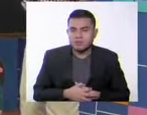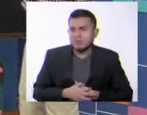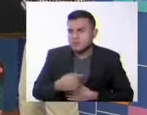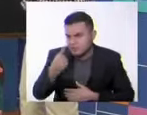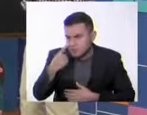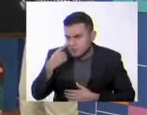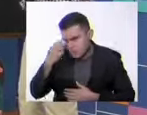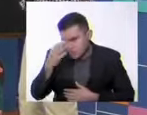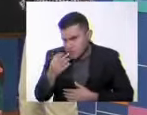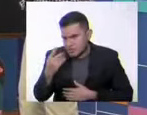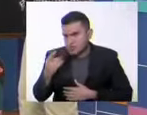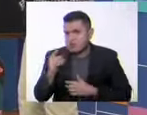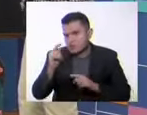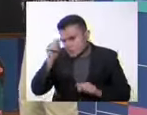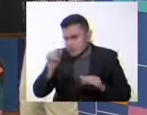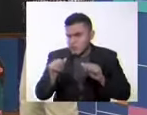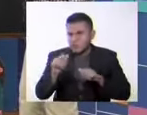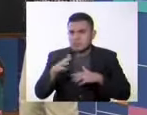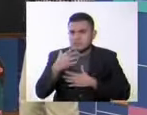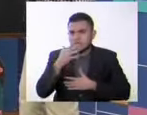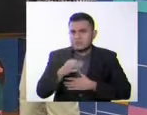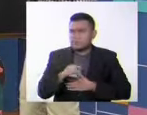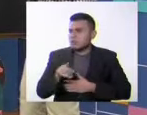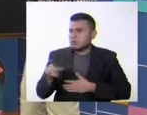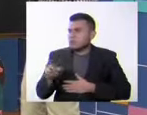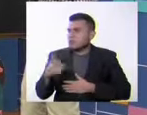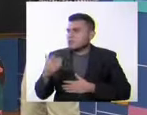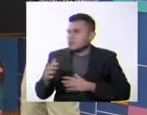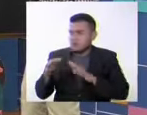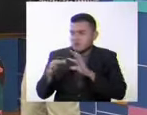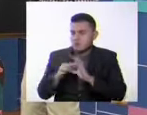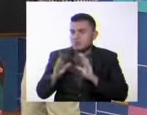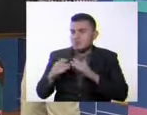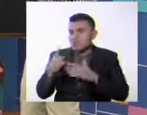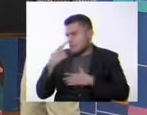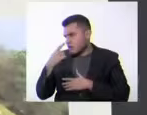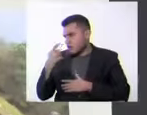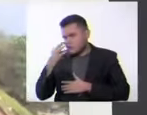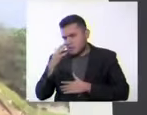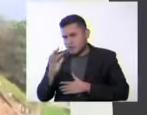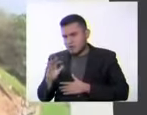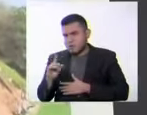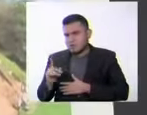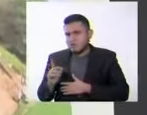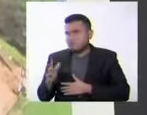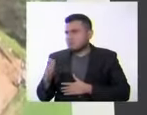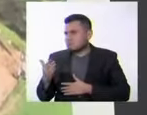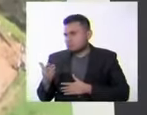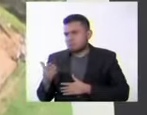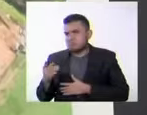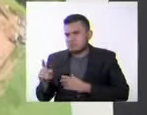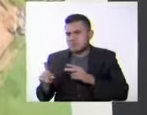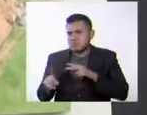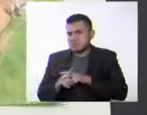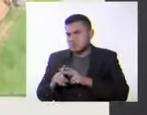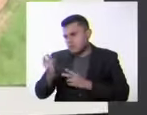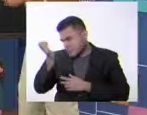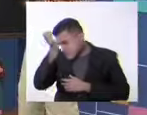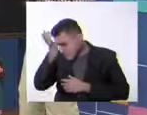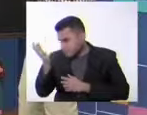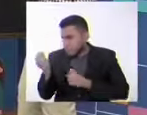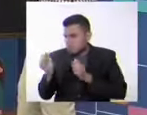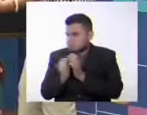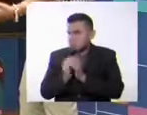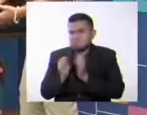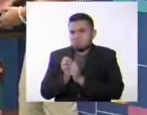coinciden, o sea, que hay en esa concordancia para ver, digamos, qué tal, si hay algún error. No hay ningún problema, Luis,